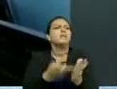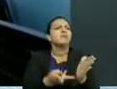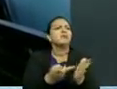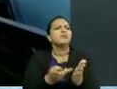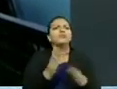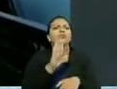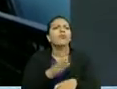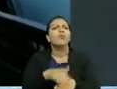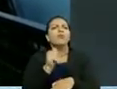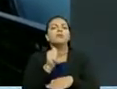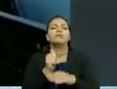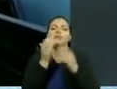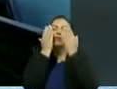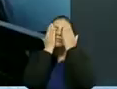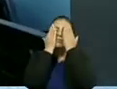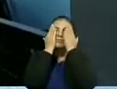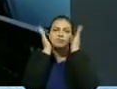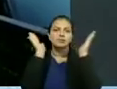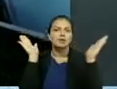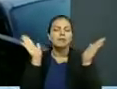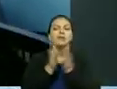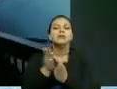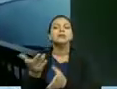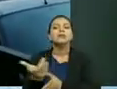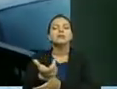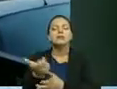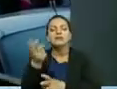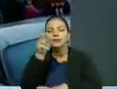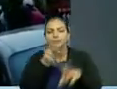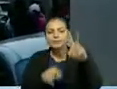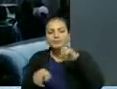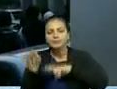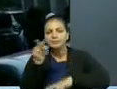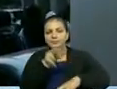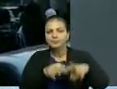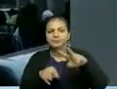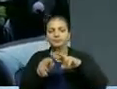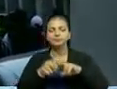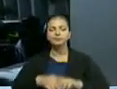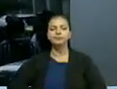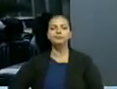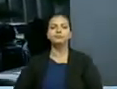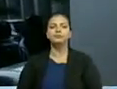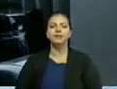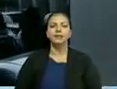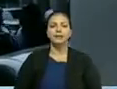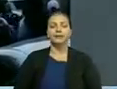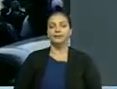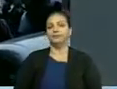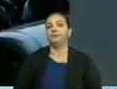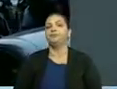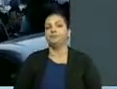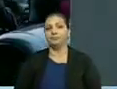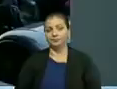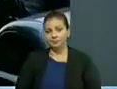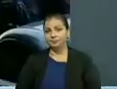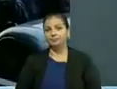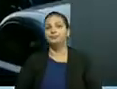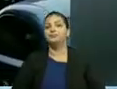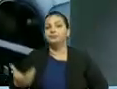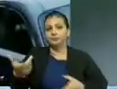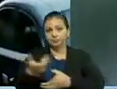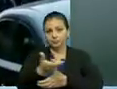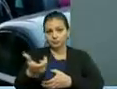determina las qué causó el flagelo la tarde del sábado. Lo que sí se conoce también es que los trabajos de parte del cuerpo de